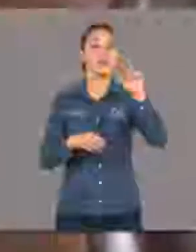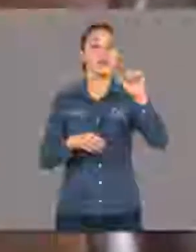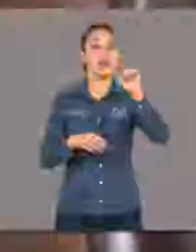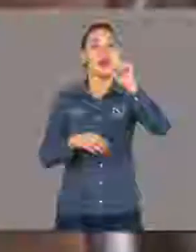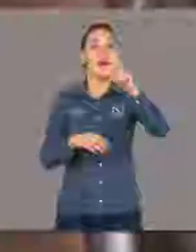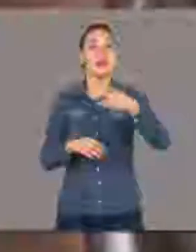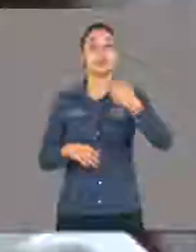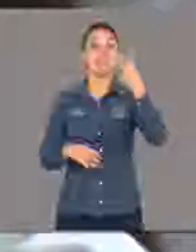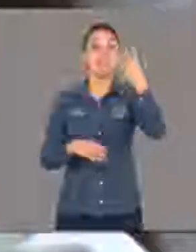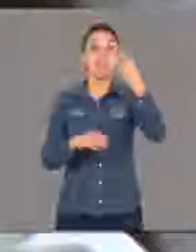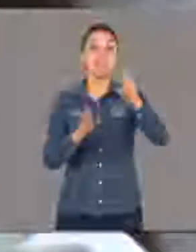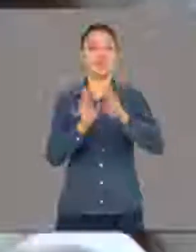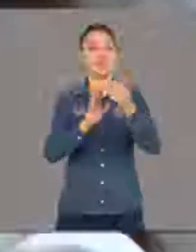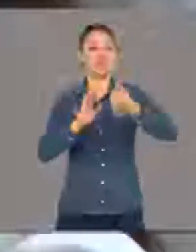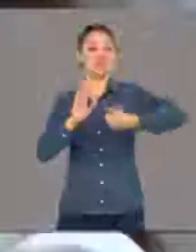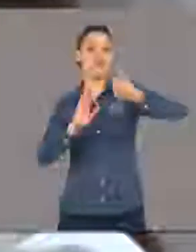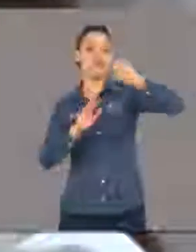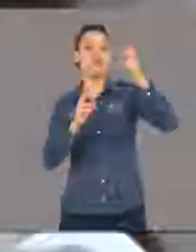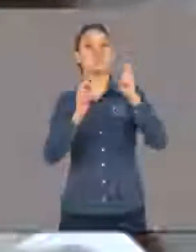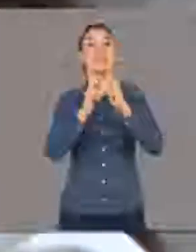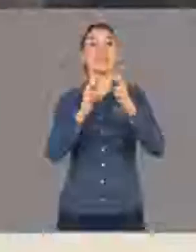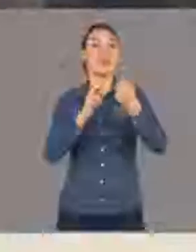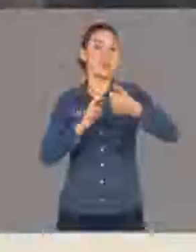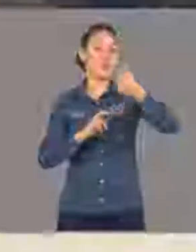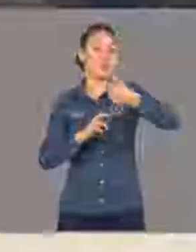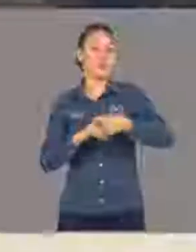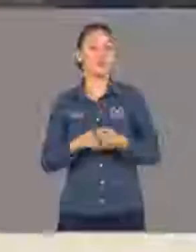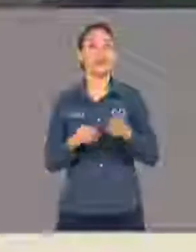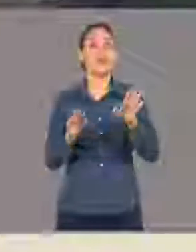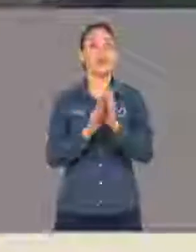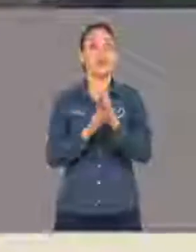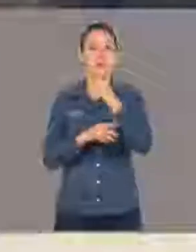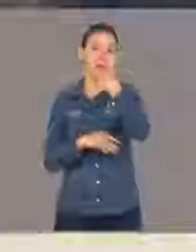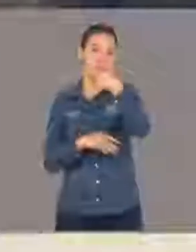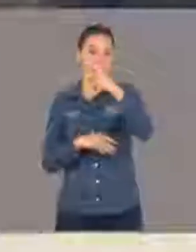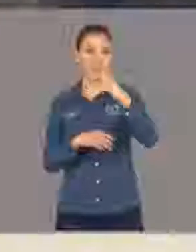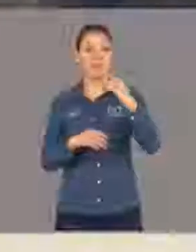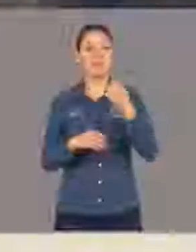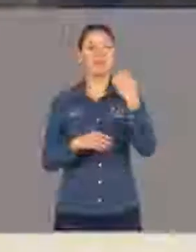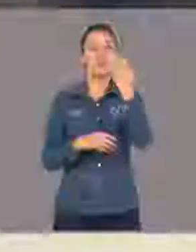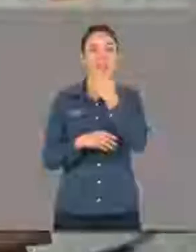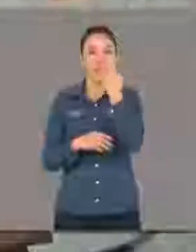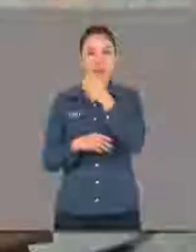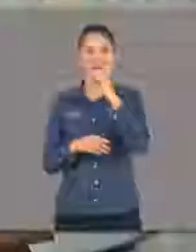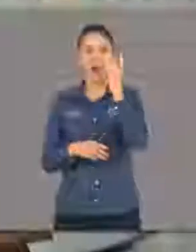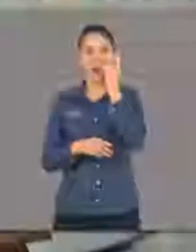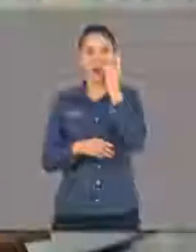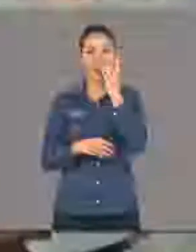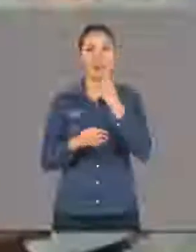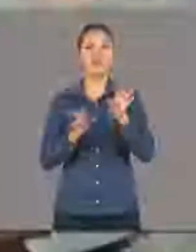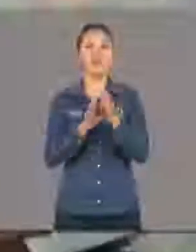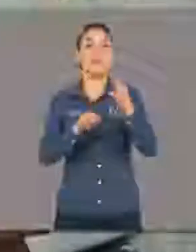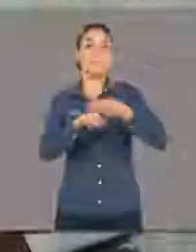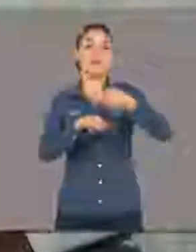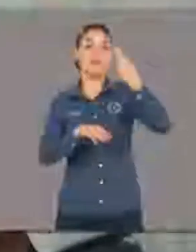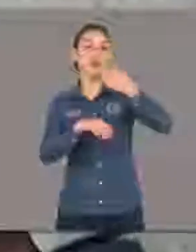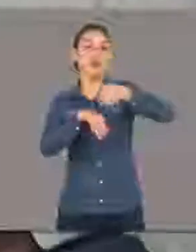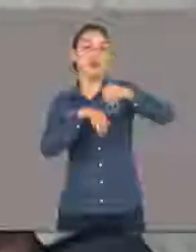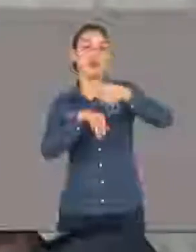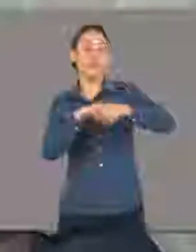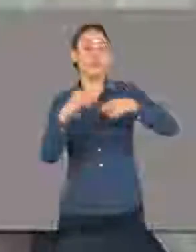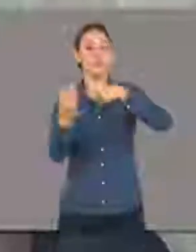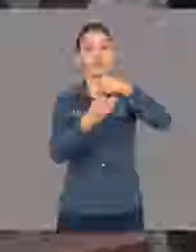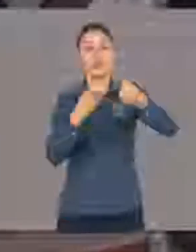egresados de esa institución académica con sede en Tampico y es que de acuerdo con cifras del plantel universitario se destacó con el mayor número de